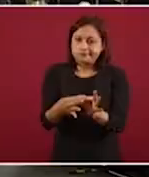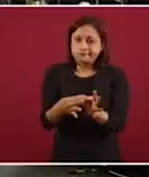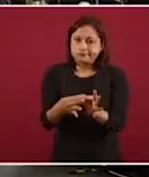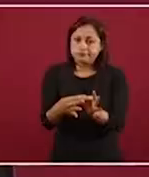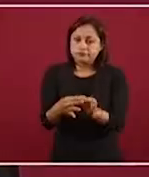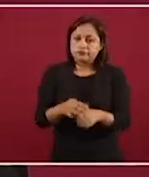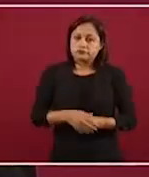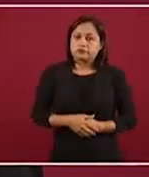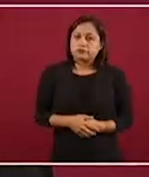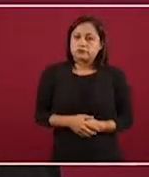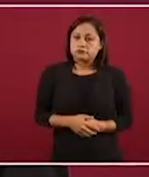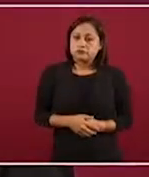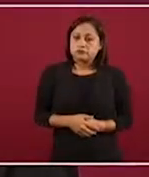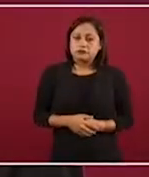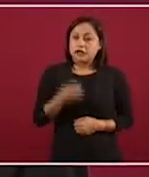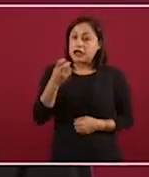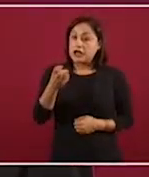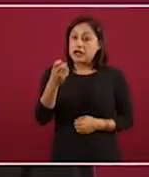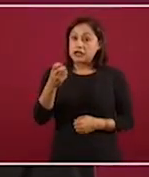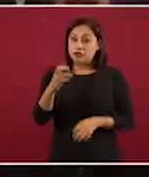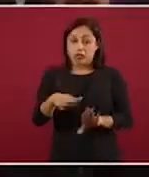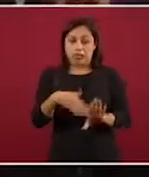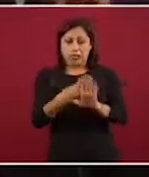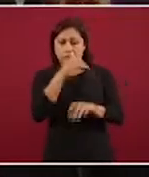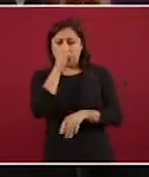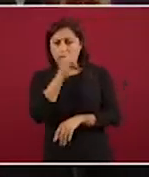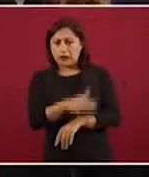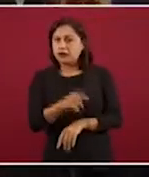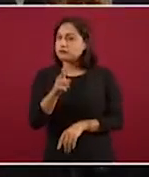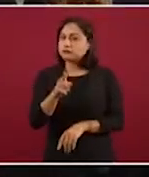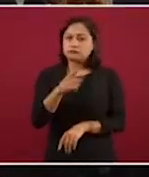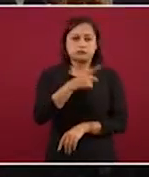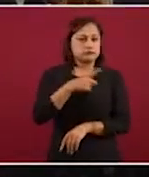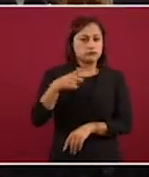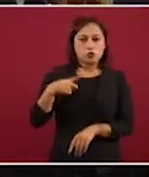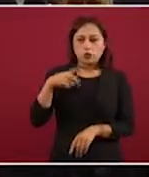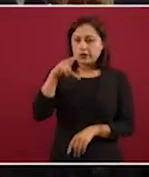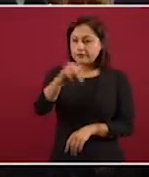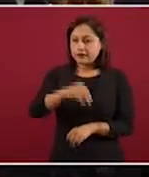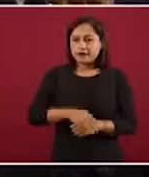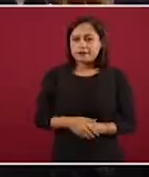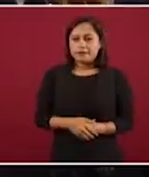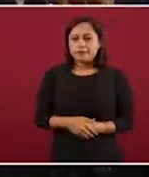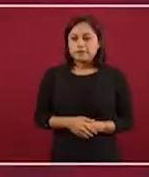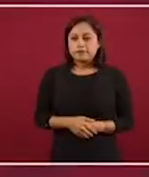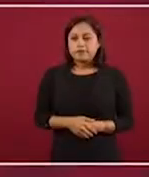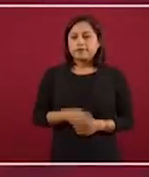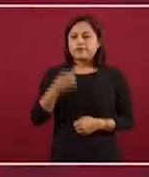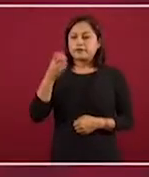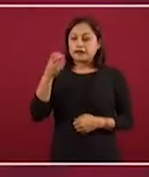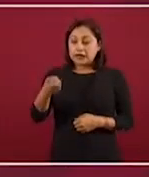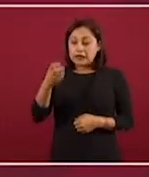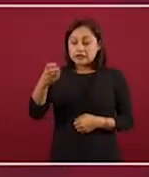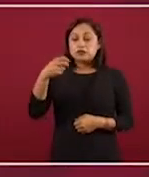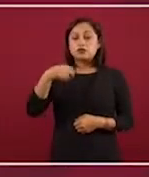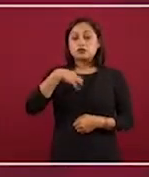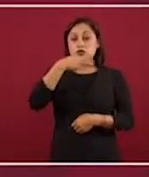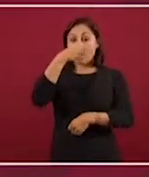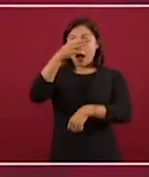no debe de suceder eso presidente de eso en vez de ayudar